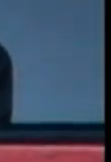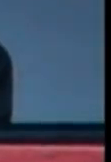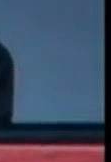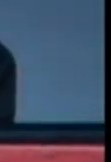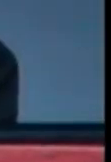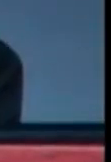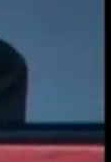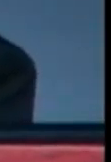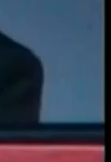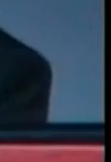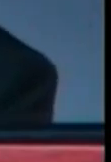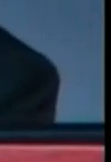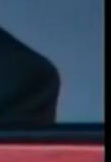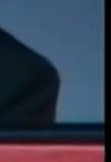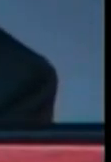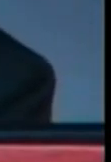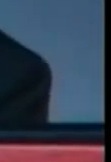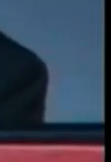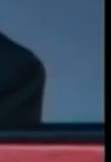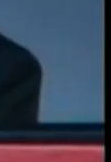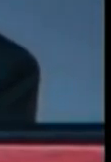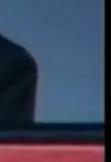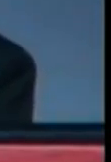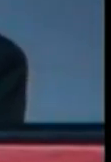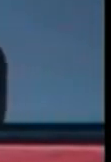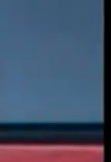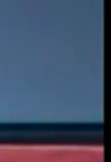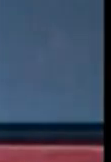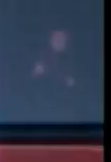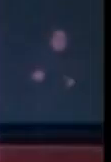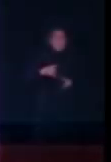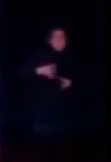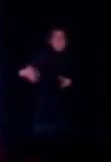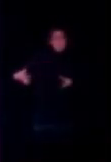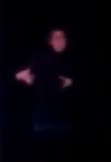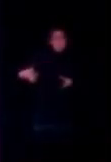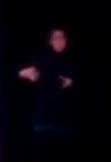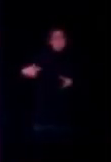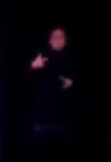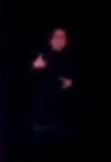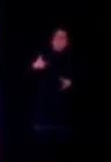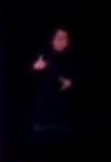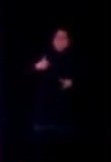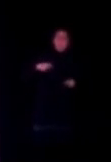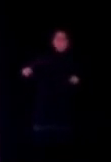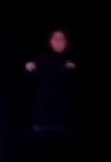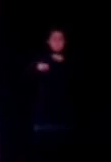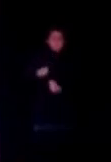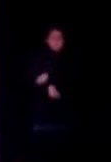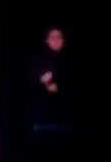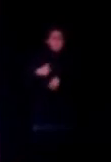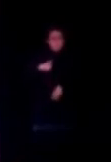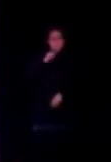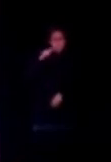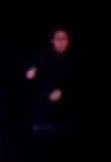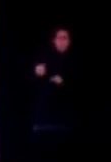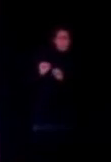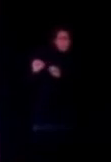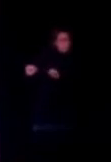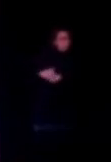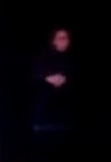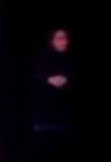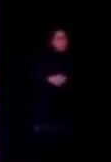autobús para dejarle el sitio a un blanco. Ya había leyes que permitían que esta mujer se sentara, pero una cosa eran las